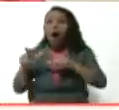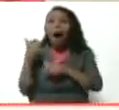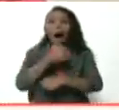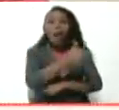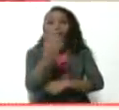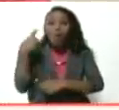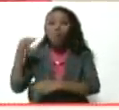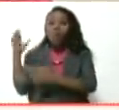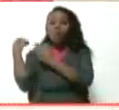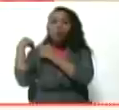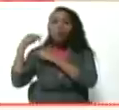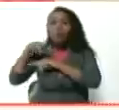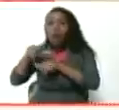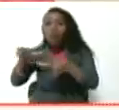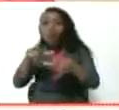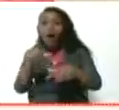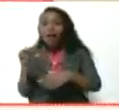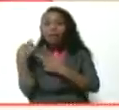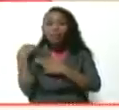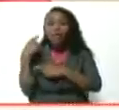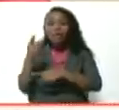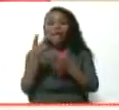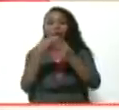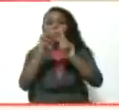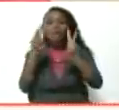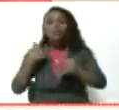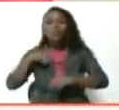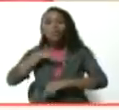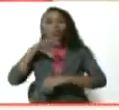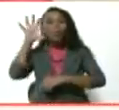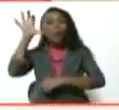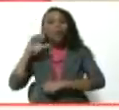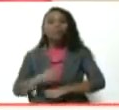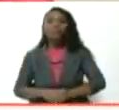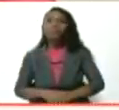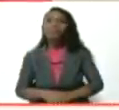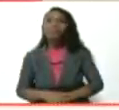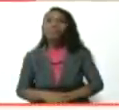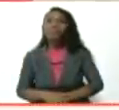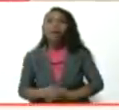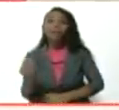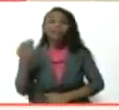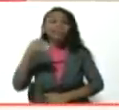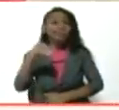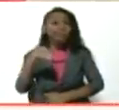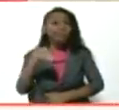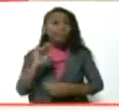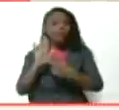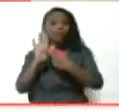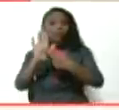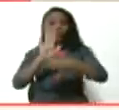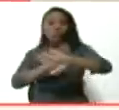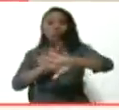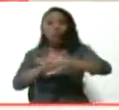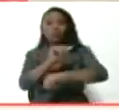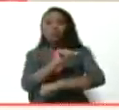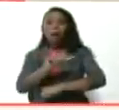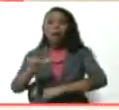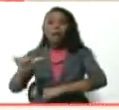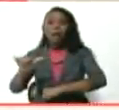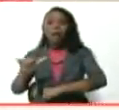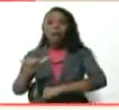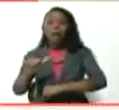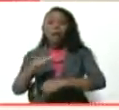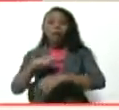que corresponde para preservar la paz de nuestro país. Además tenemos el reporte semanal de